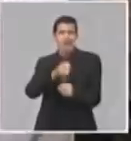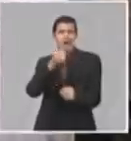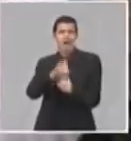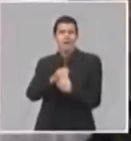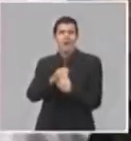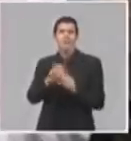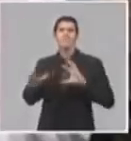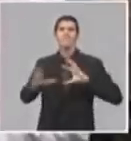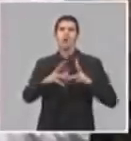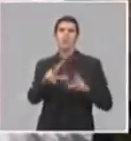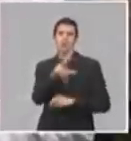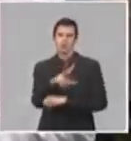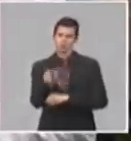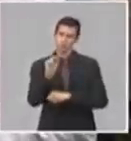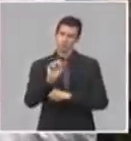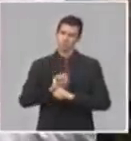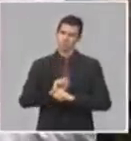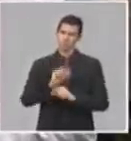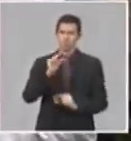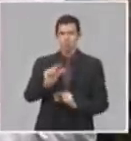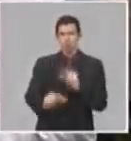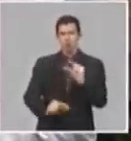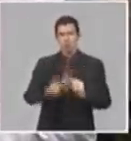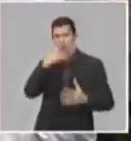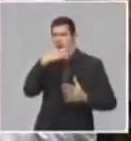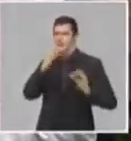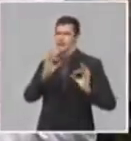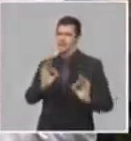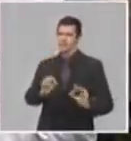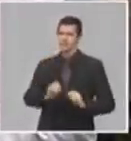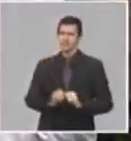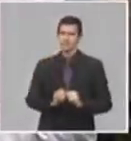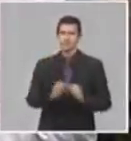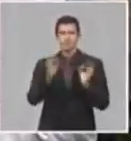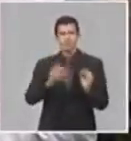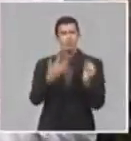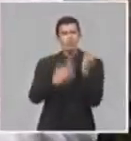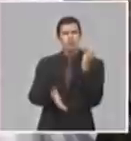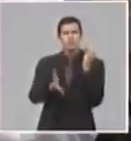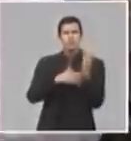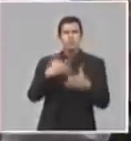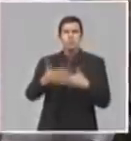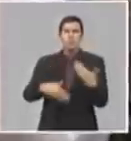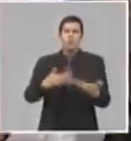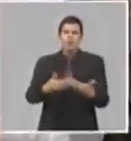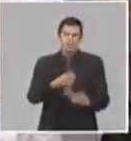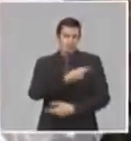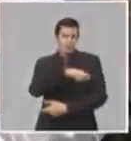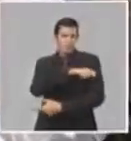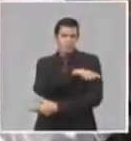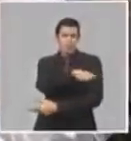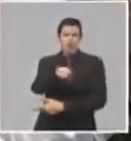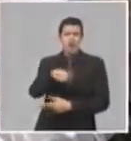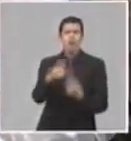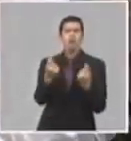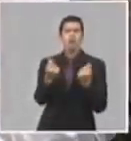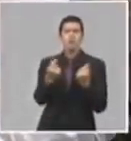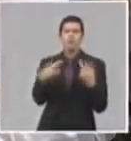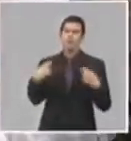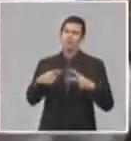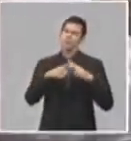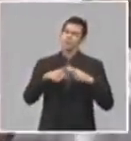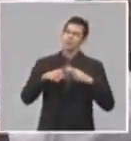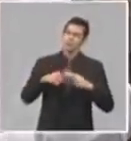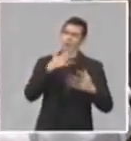realmente irle buscando espacio y solución a todas estas demandas que tenemos en la economía. Entonces, lo primero es el desarrollo de un